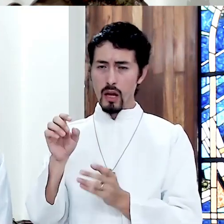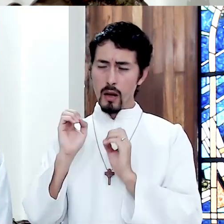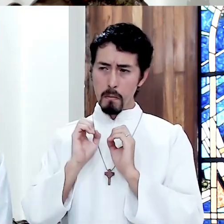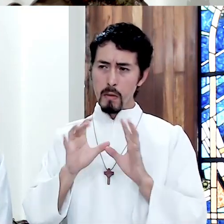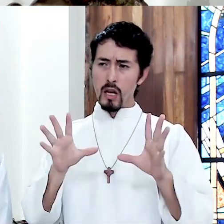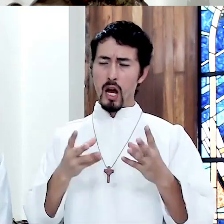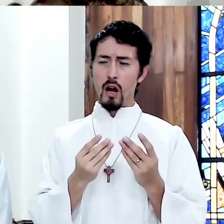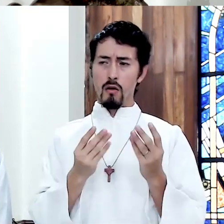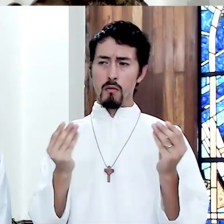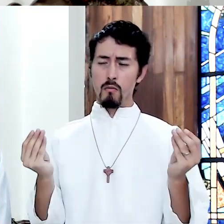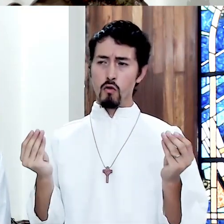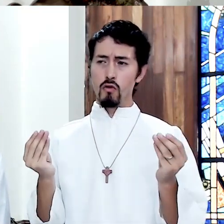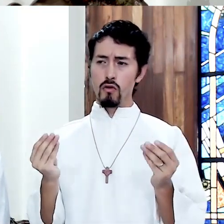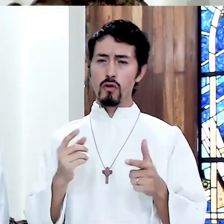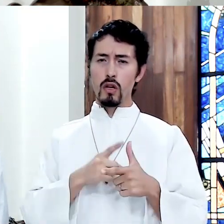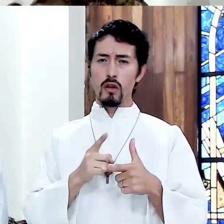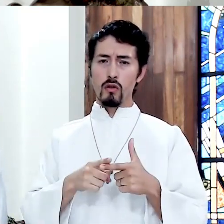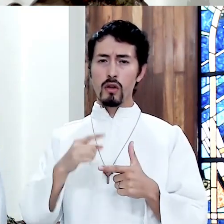muriera?